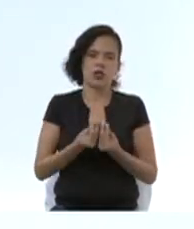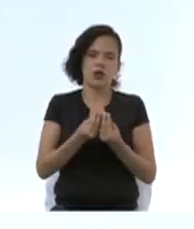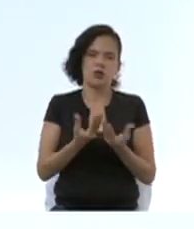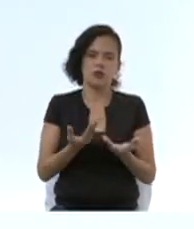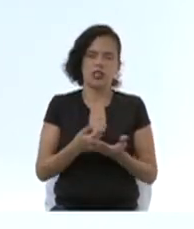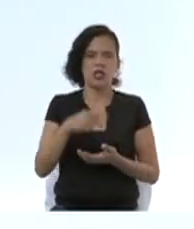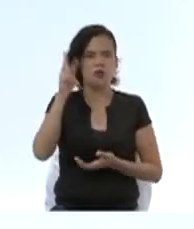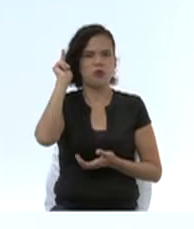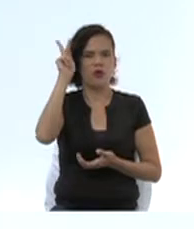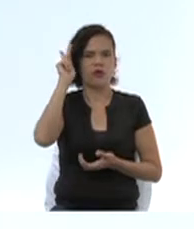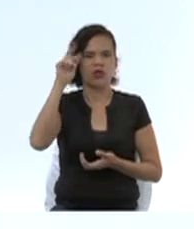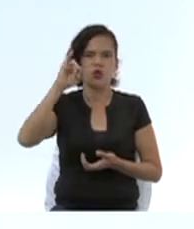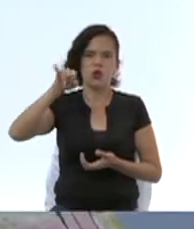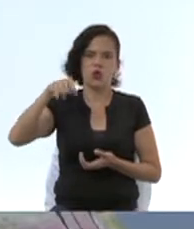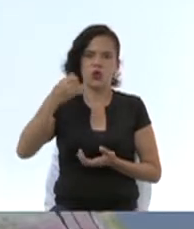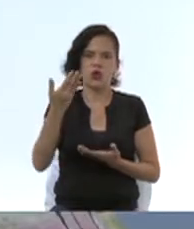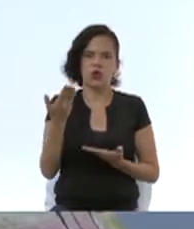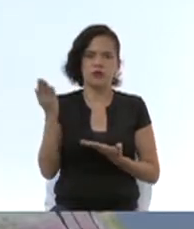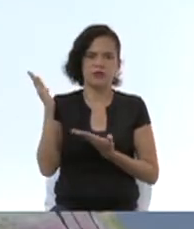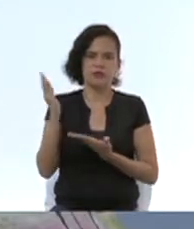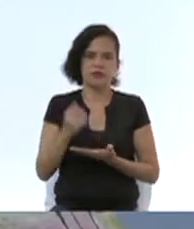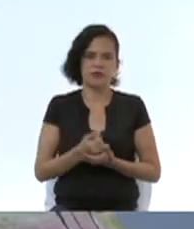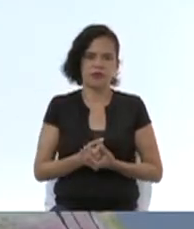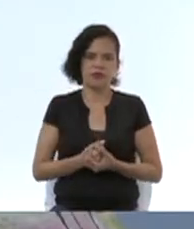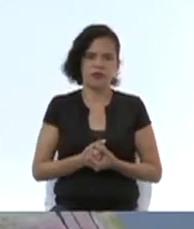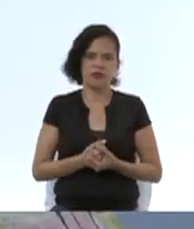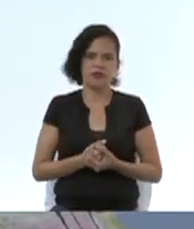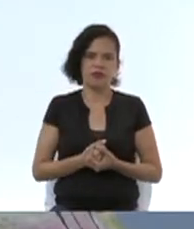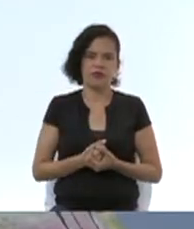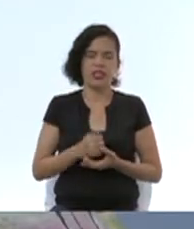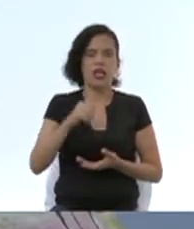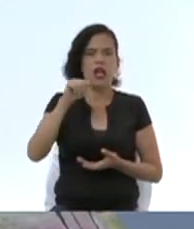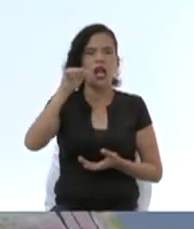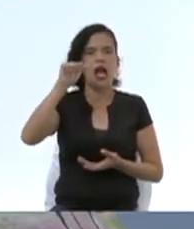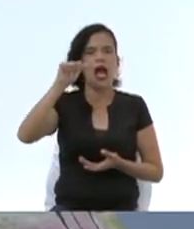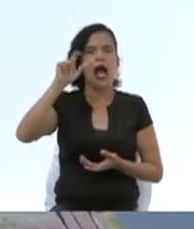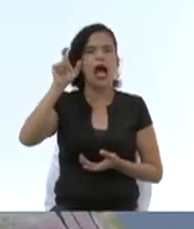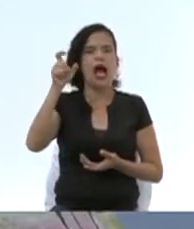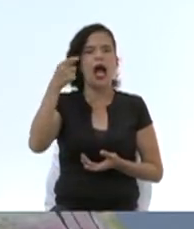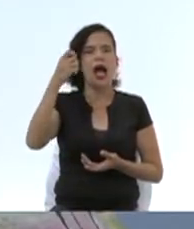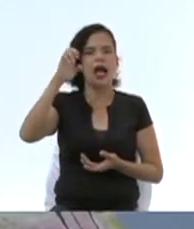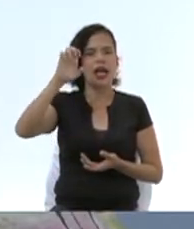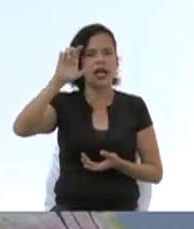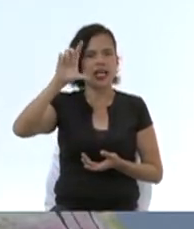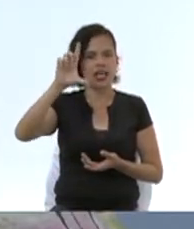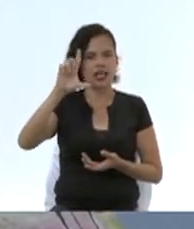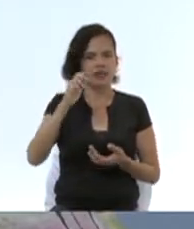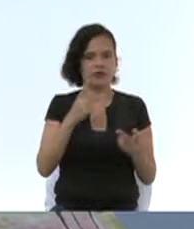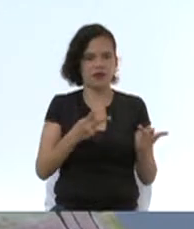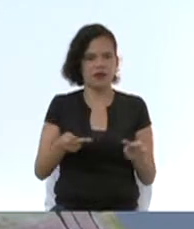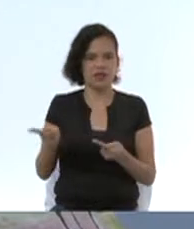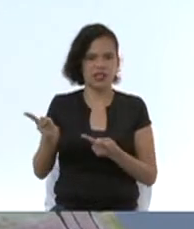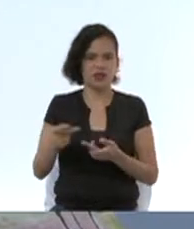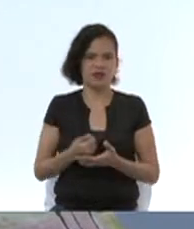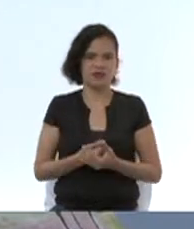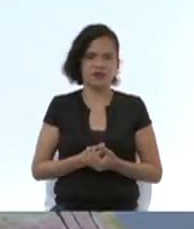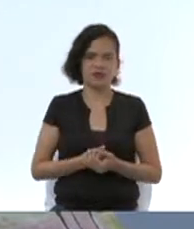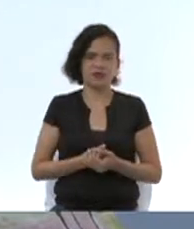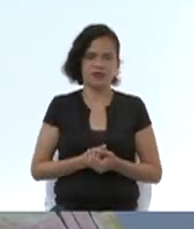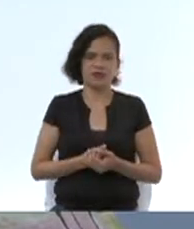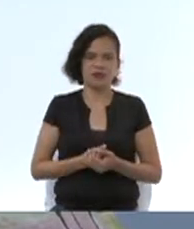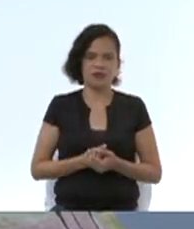acompañan el profesor Julio Hidalgo y Ángel David Álvarez Gil. Bienvenidos. Gracias,